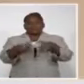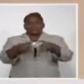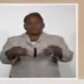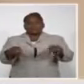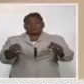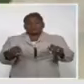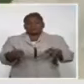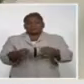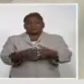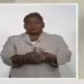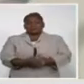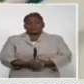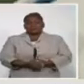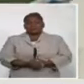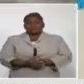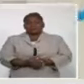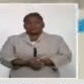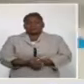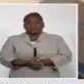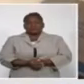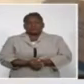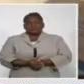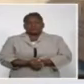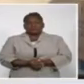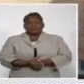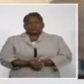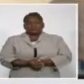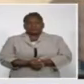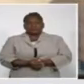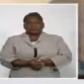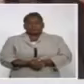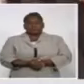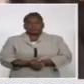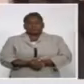solo tiran de mí los anhelos de posibles maravillas.